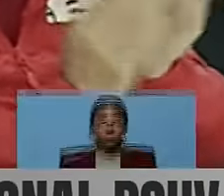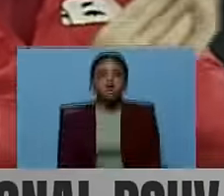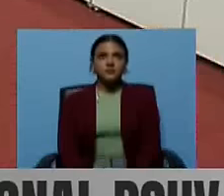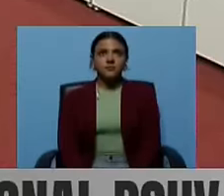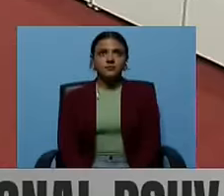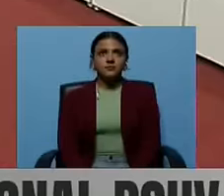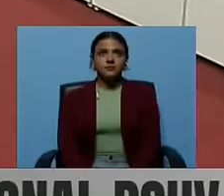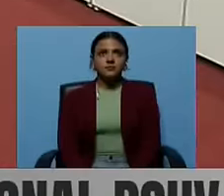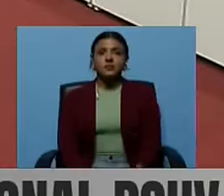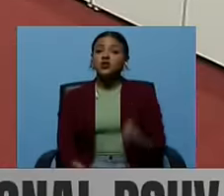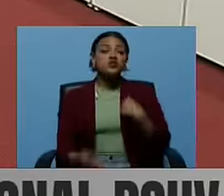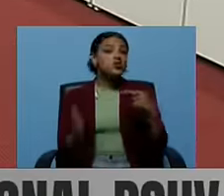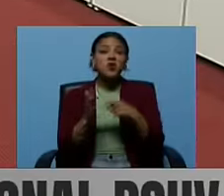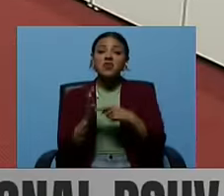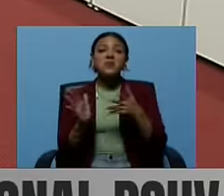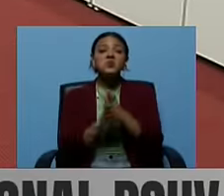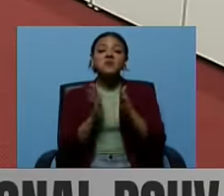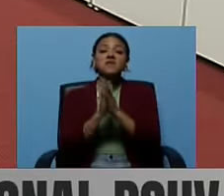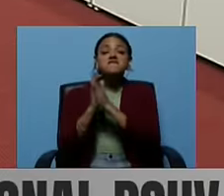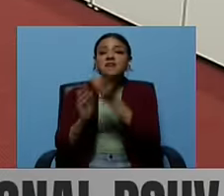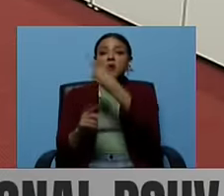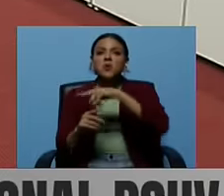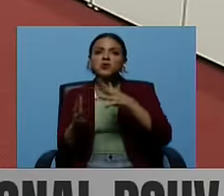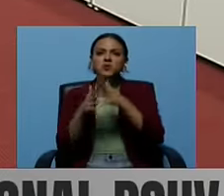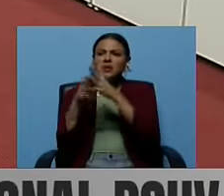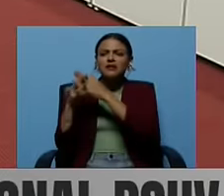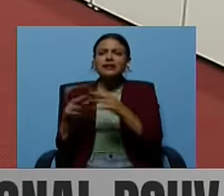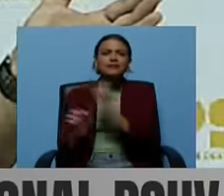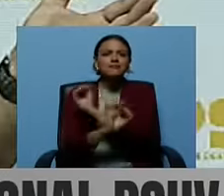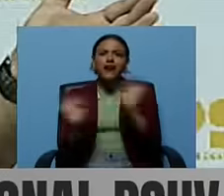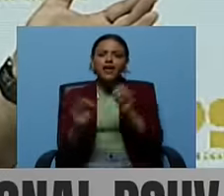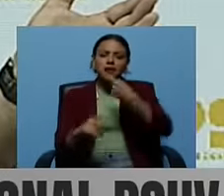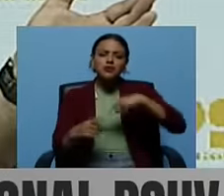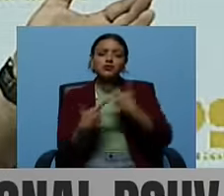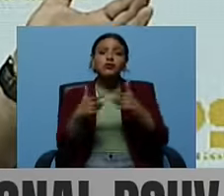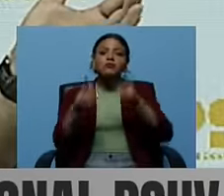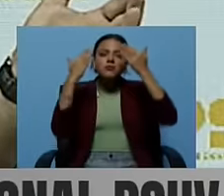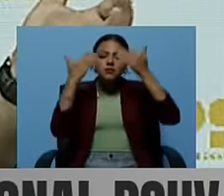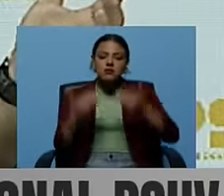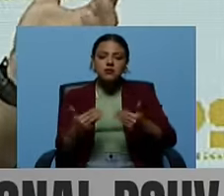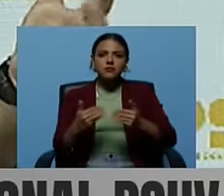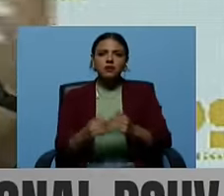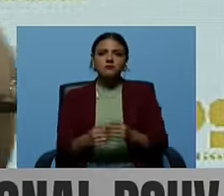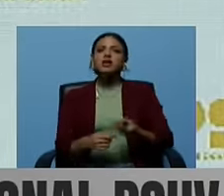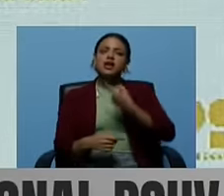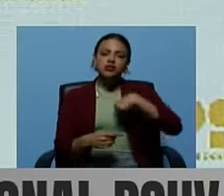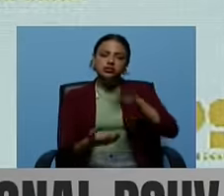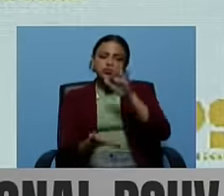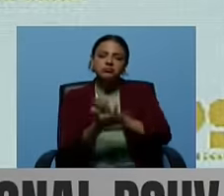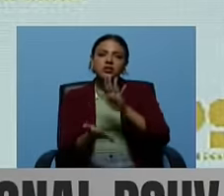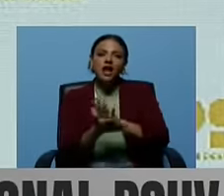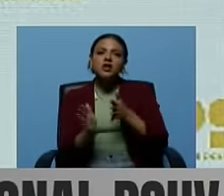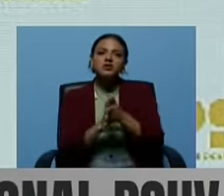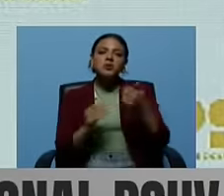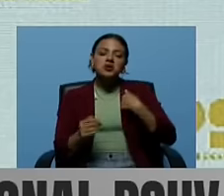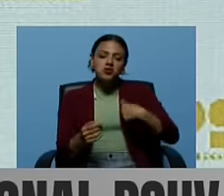estamos arrodillados ante ningún imperio. Somos libres. Y esa es la tranquilidad de ser